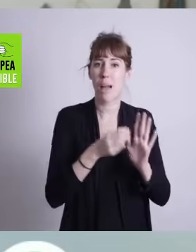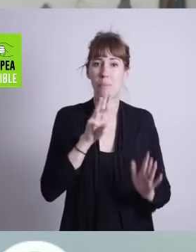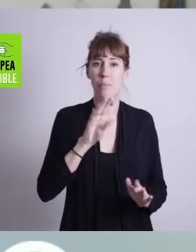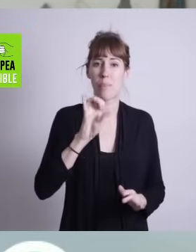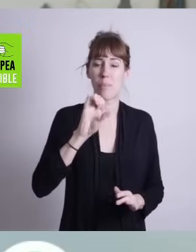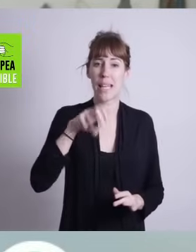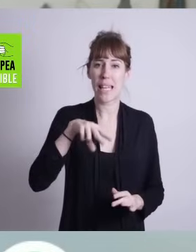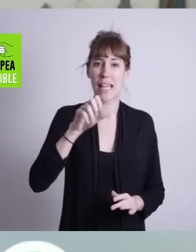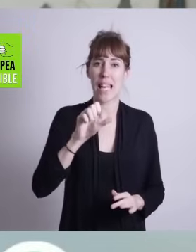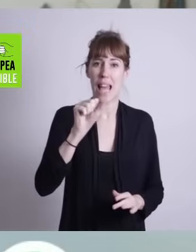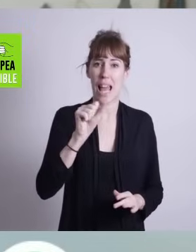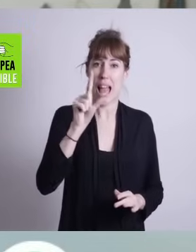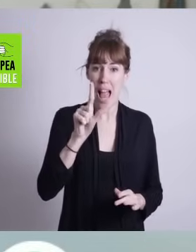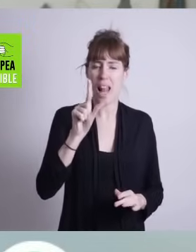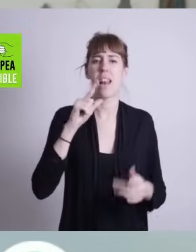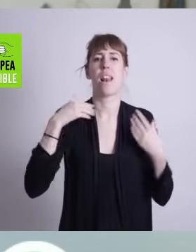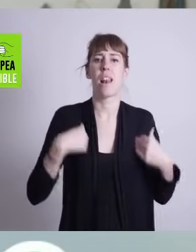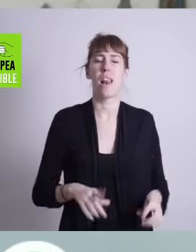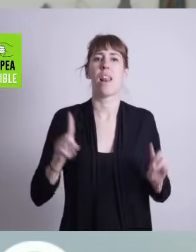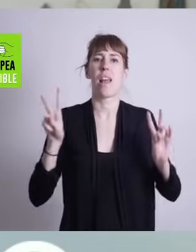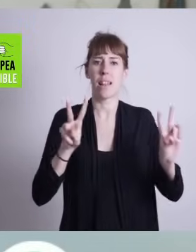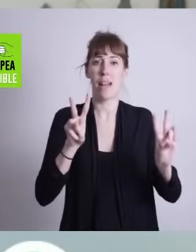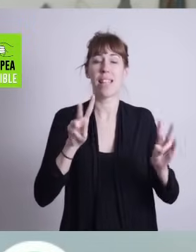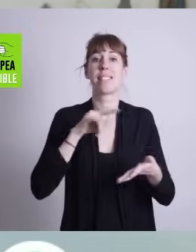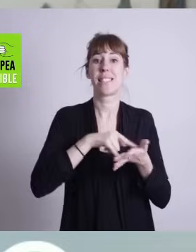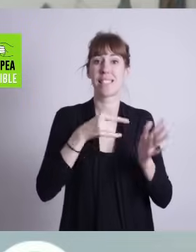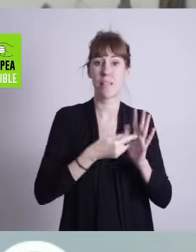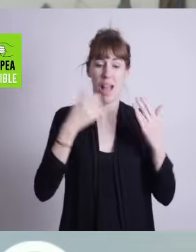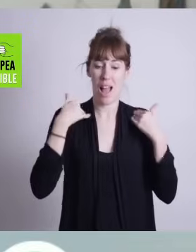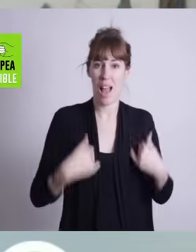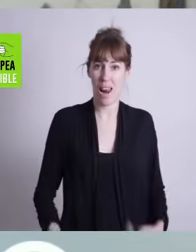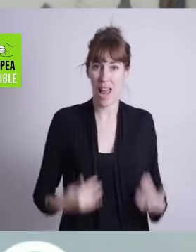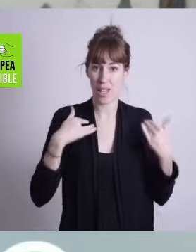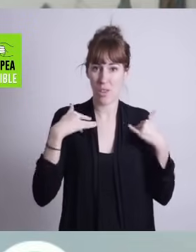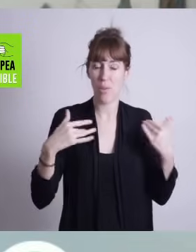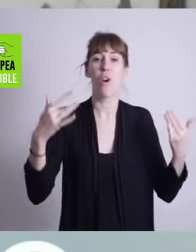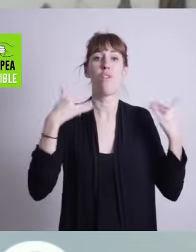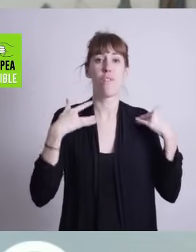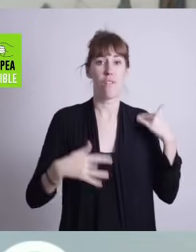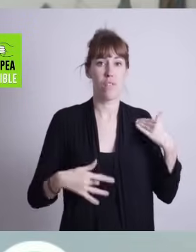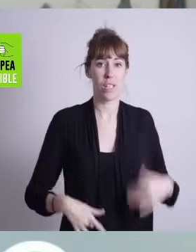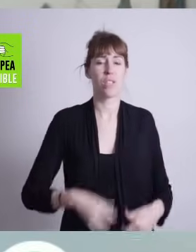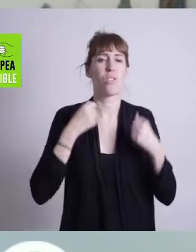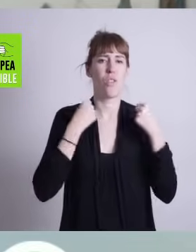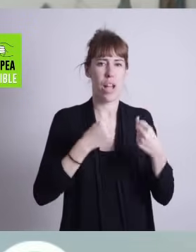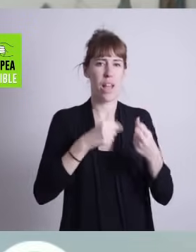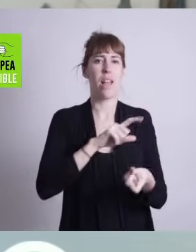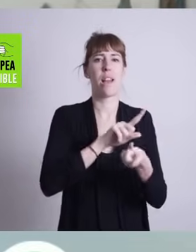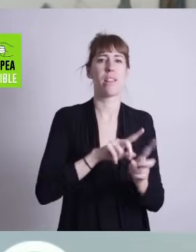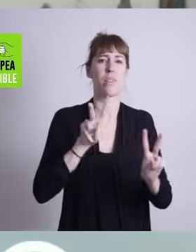decir, todo un sistema anatómico, físico y energético que nos va a facilitar es